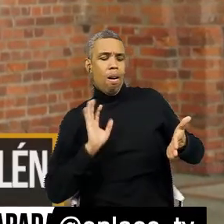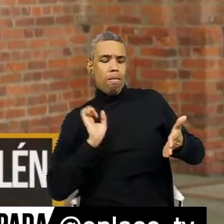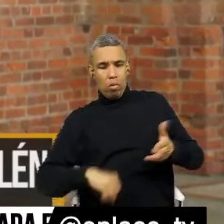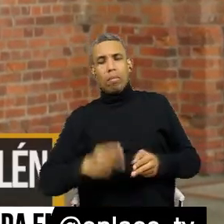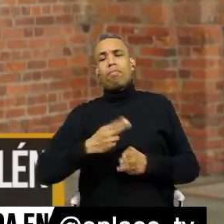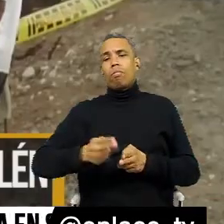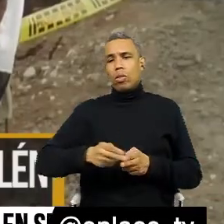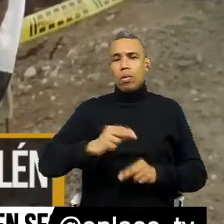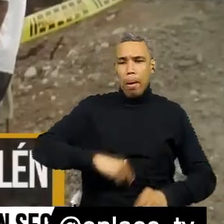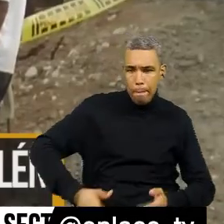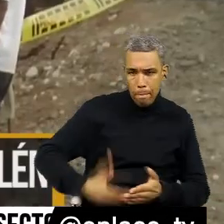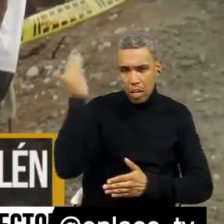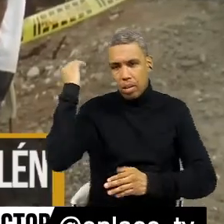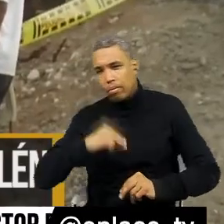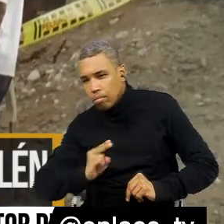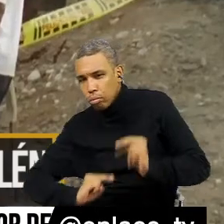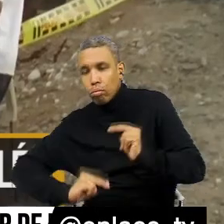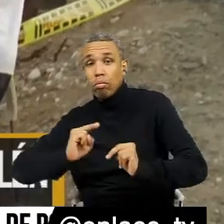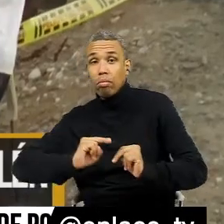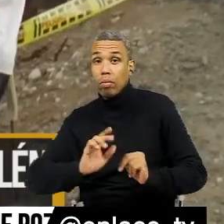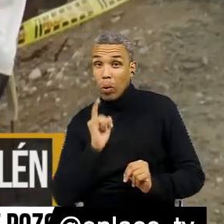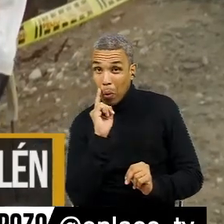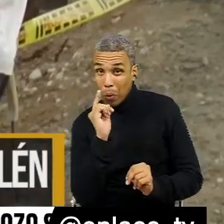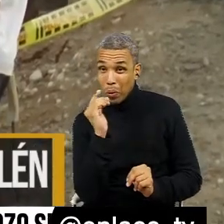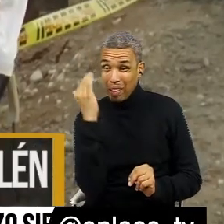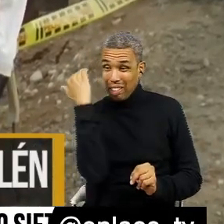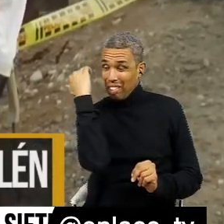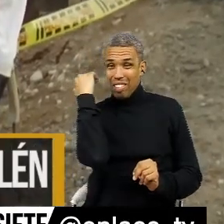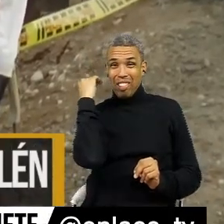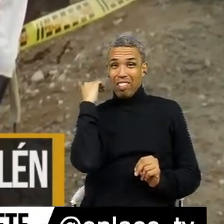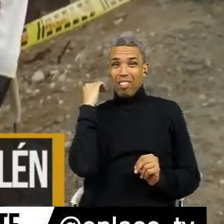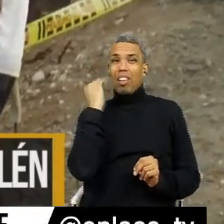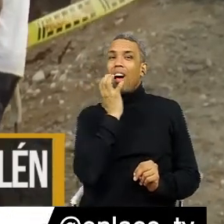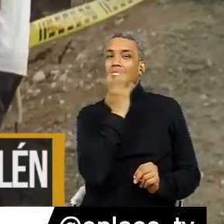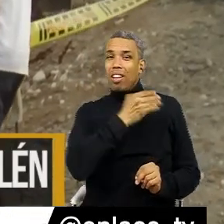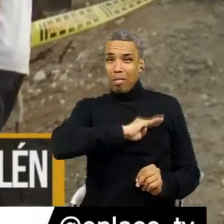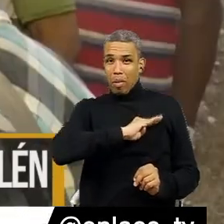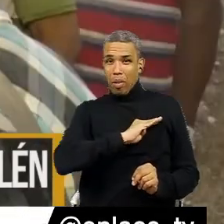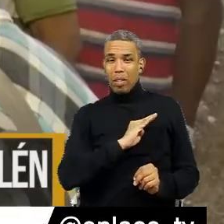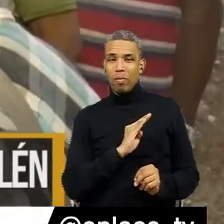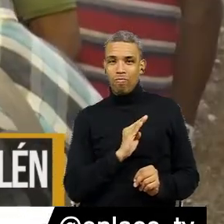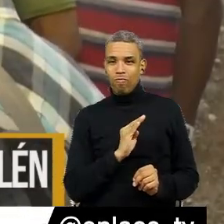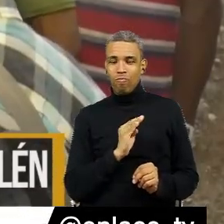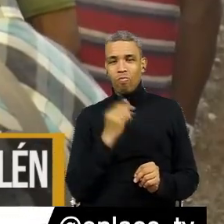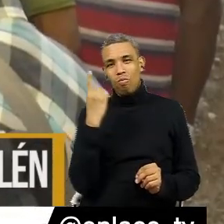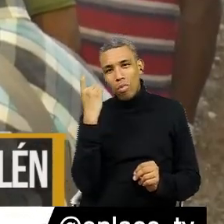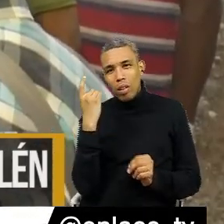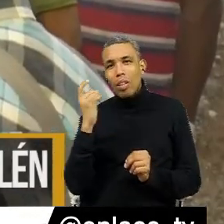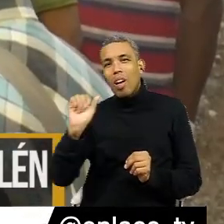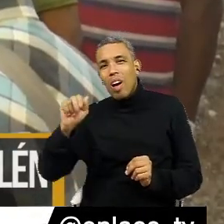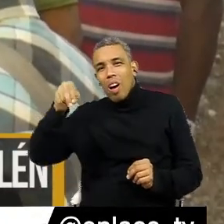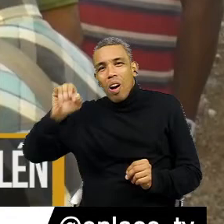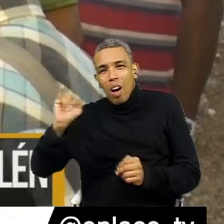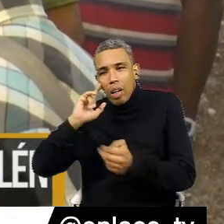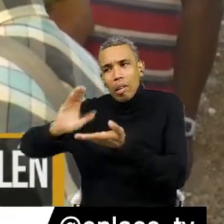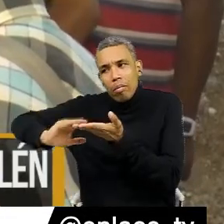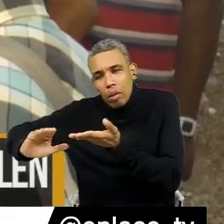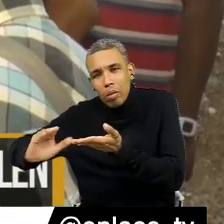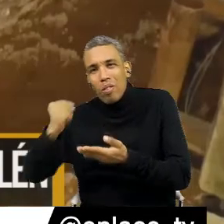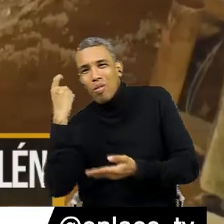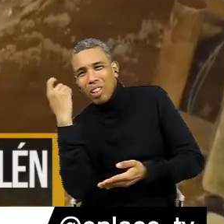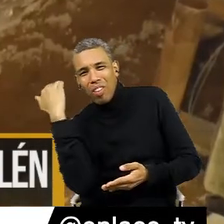Vale aclarar que esto es un contrato que recibimos suspendidos, que no pudimos reiniciar por la falta de este permiso. Ya a través de varias gestiones que